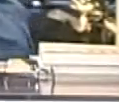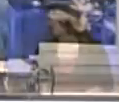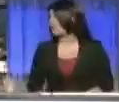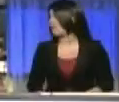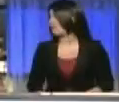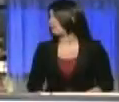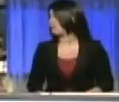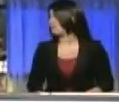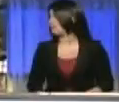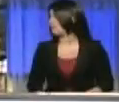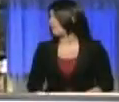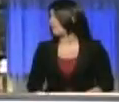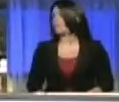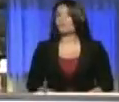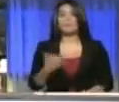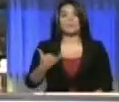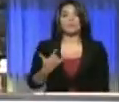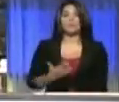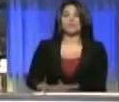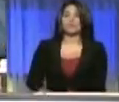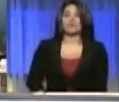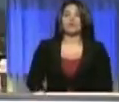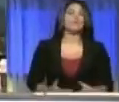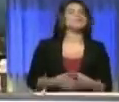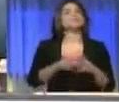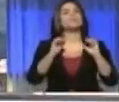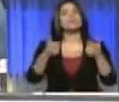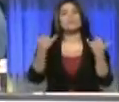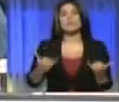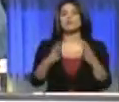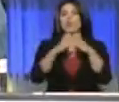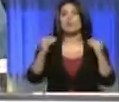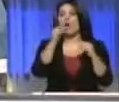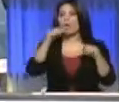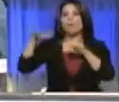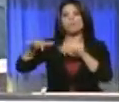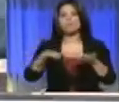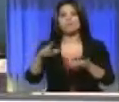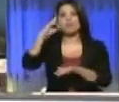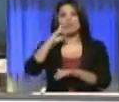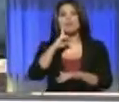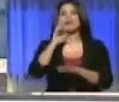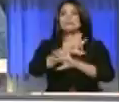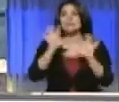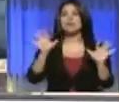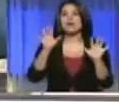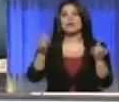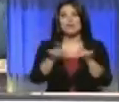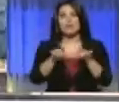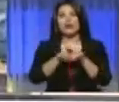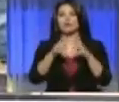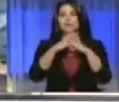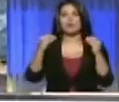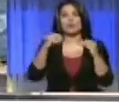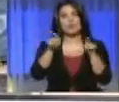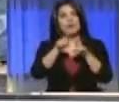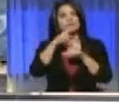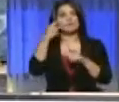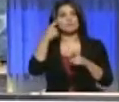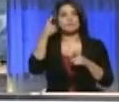Los zombies se frotan las manos cuando ve que el petróleo baja. ¿Qué baja el guri? No, el guri va para arriba y el petróleo va para arriba. Vamos a ver quién crece